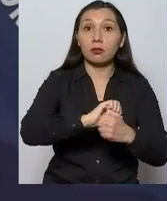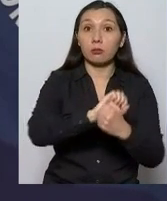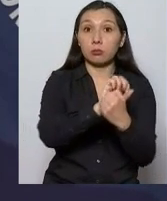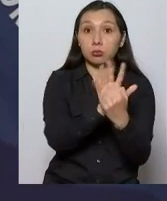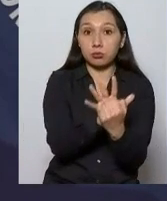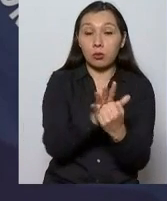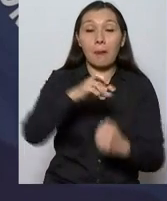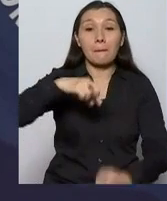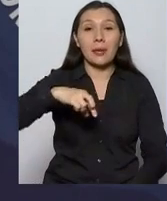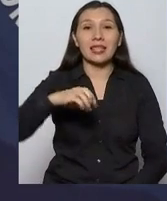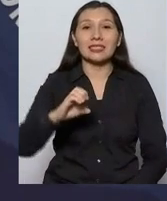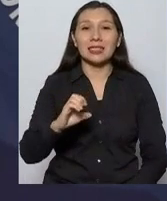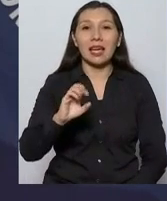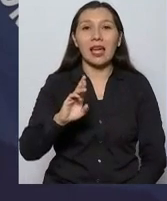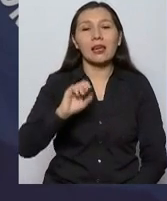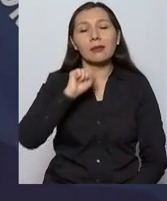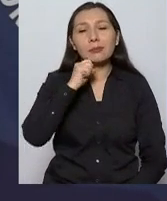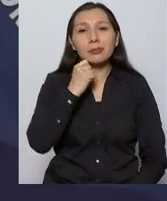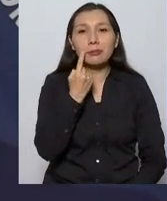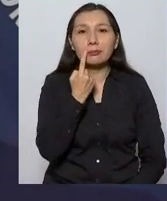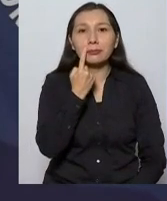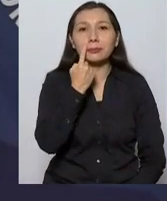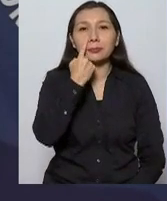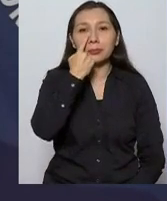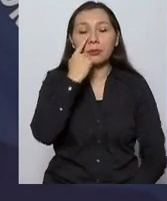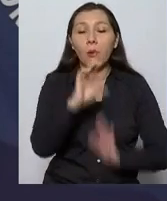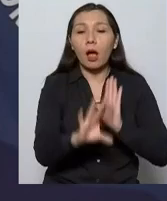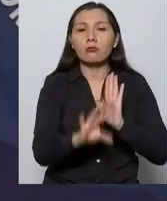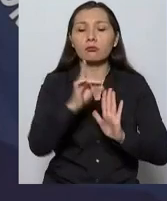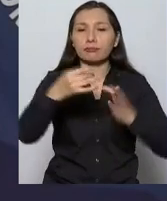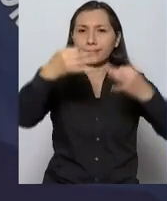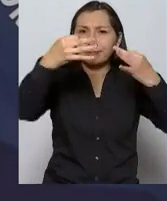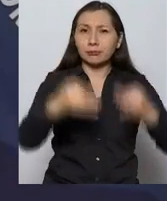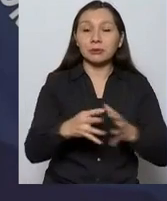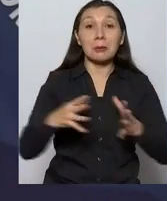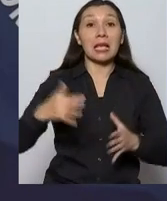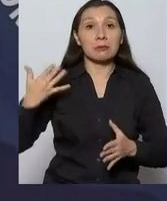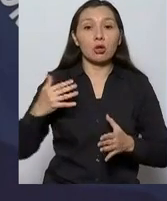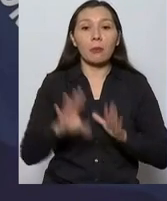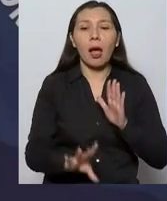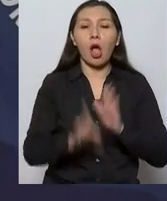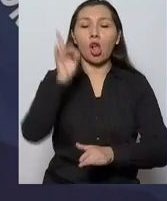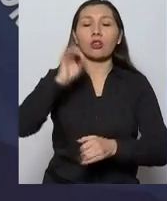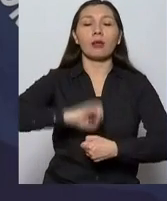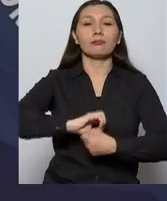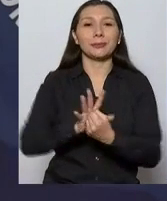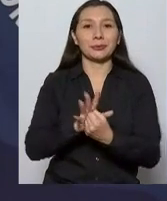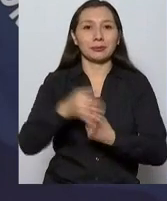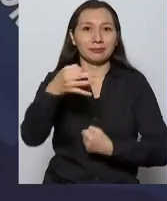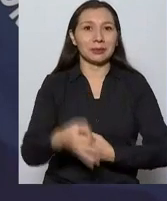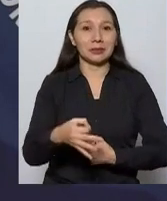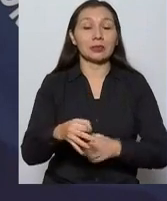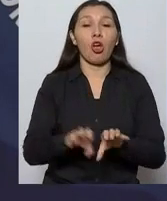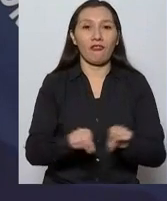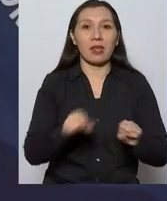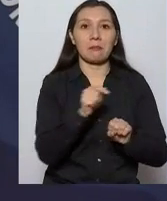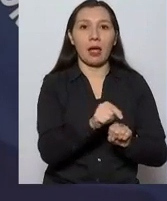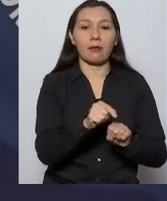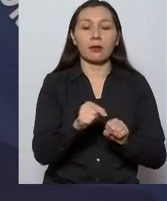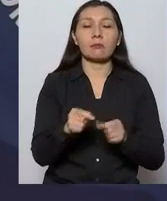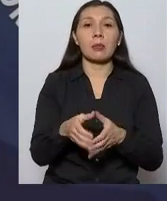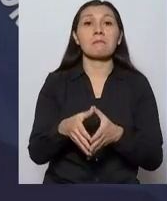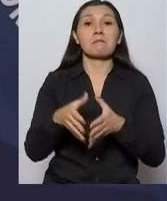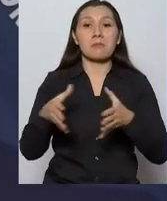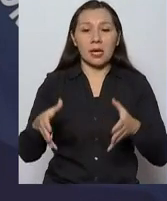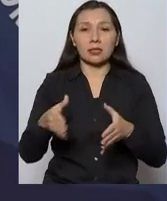con PCR, que es el criterio de diagnóstico crucial para esta enfermedad. Y hemos aumentado, como